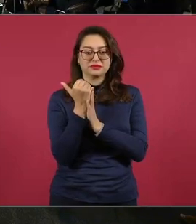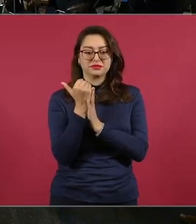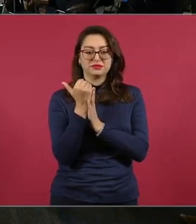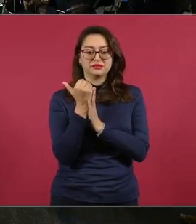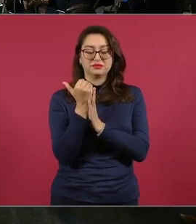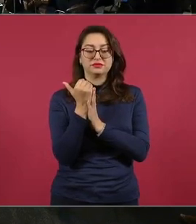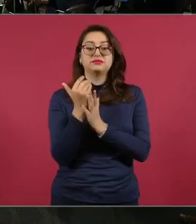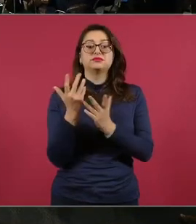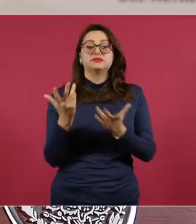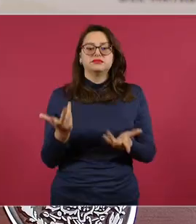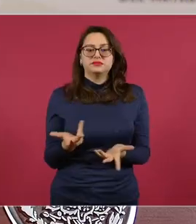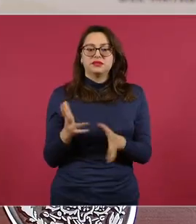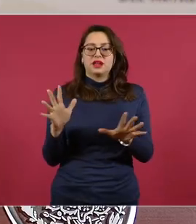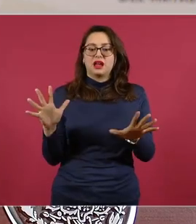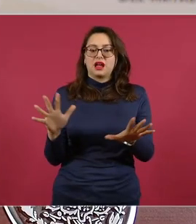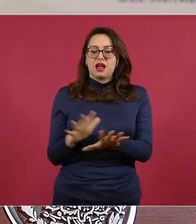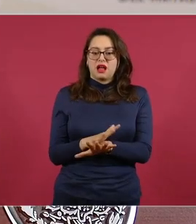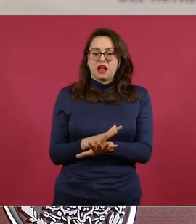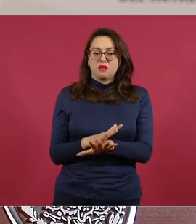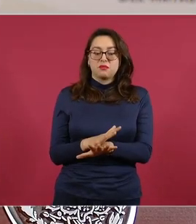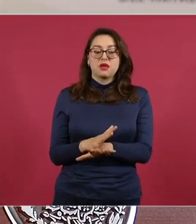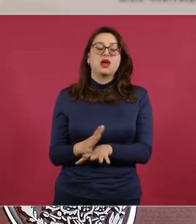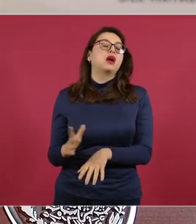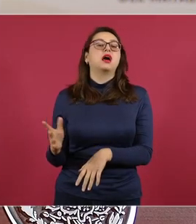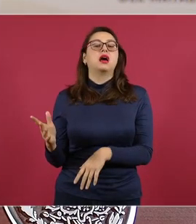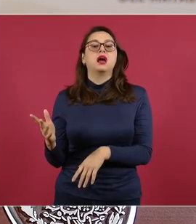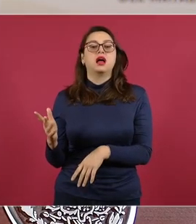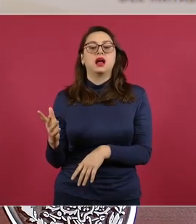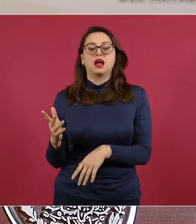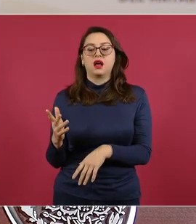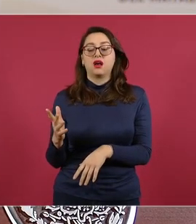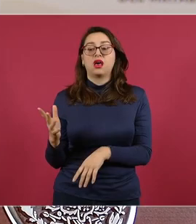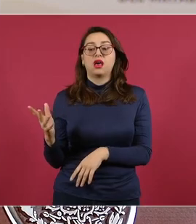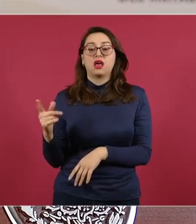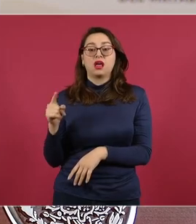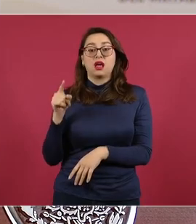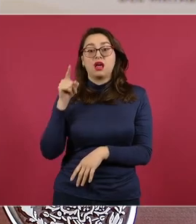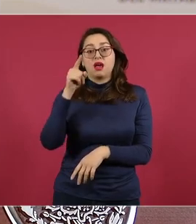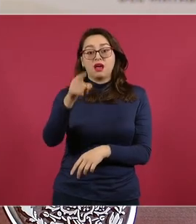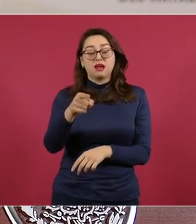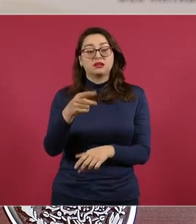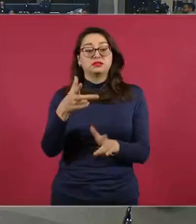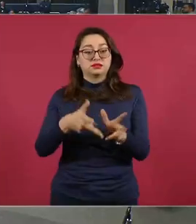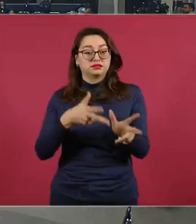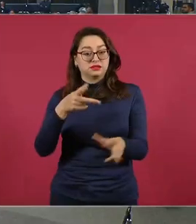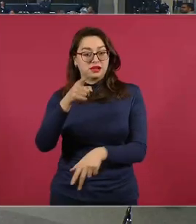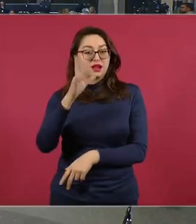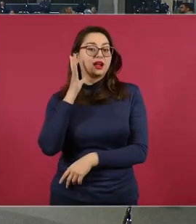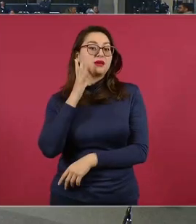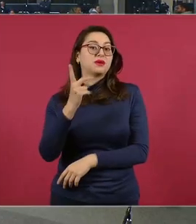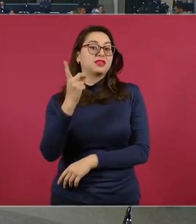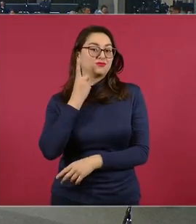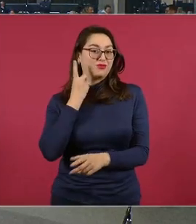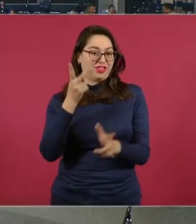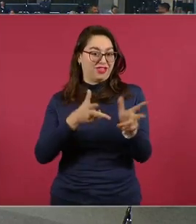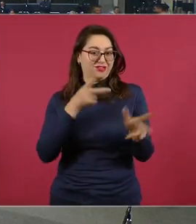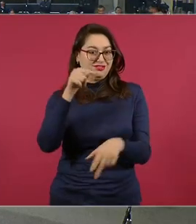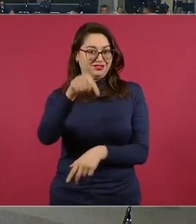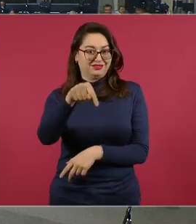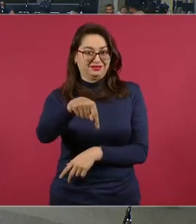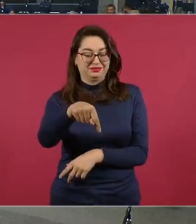el presidente Calderón modifica que el Ejecutivo no asista a San Lázaro a presentar el informe de